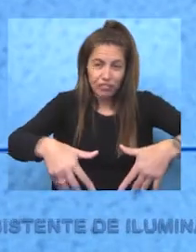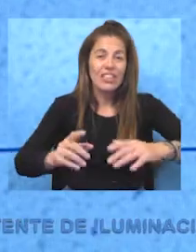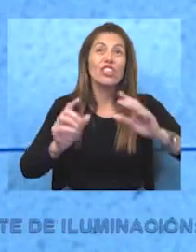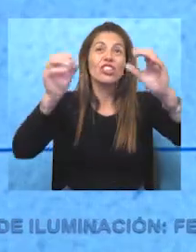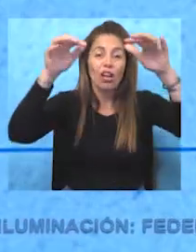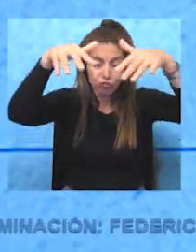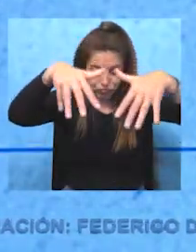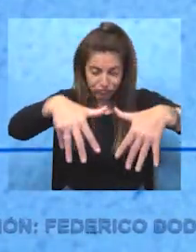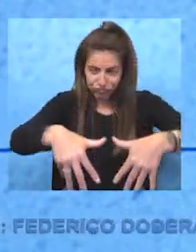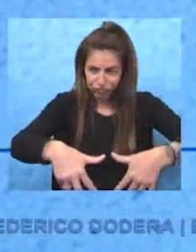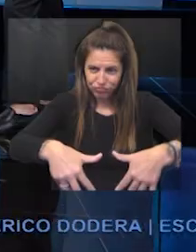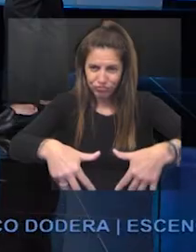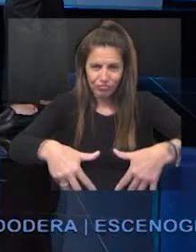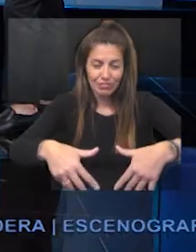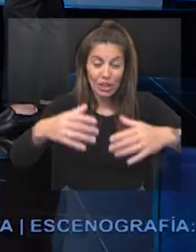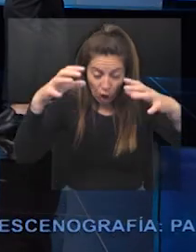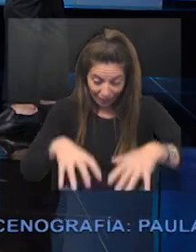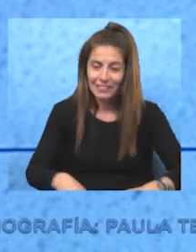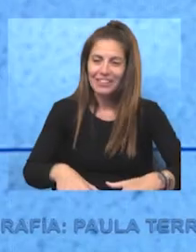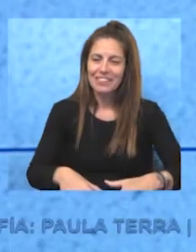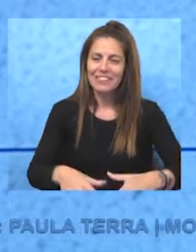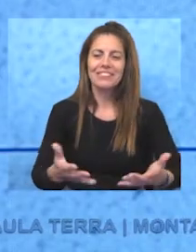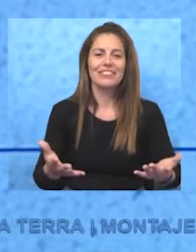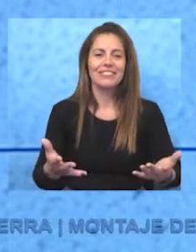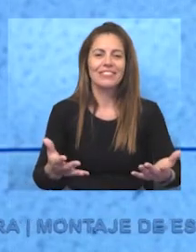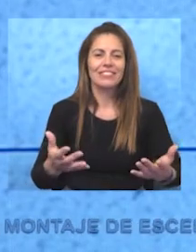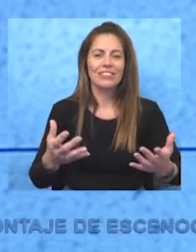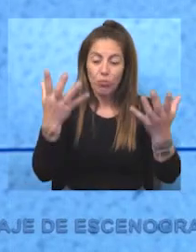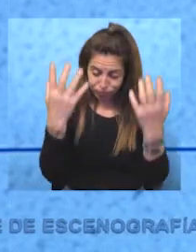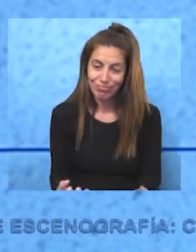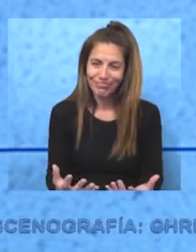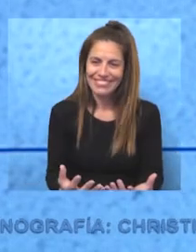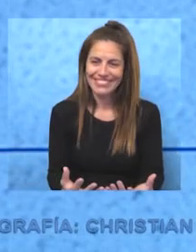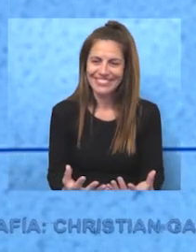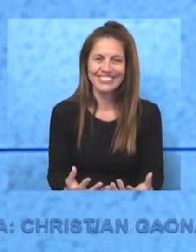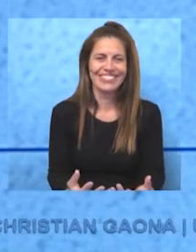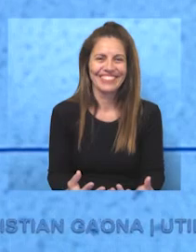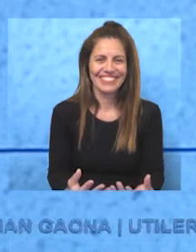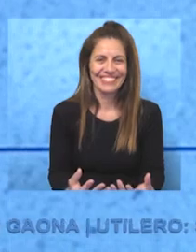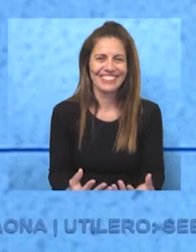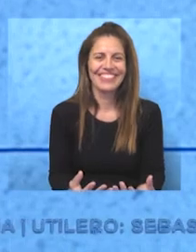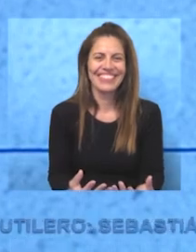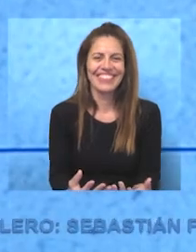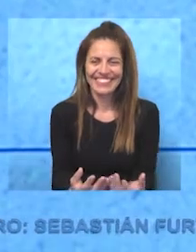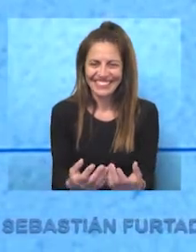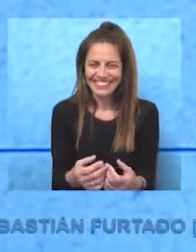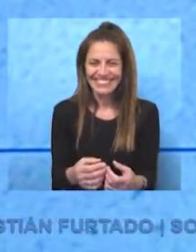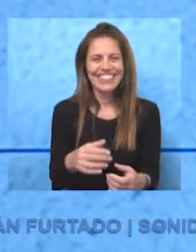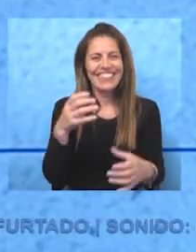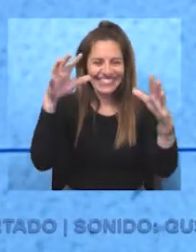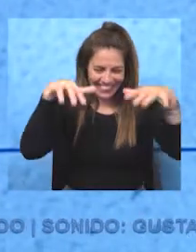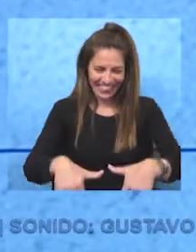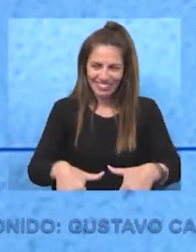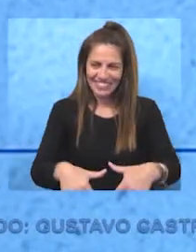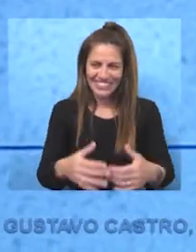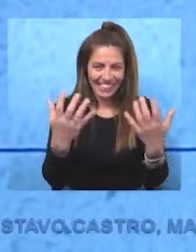se derrame nos caiga arriba como un Fall como algo fálico que te derrama y